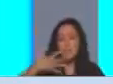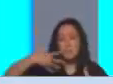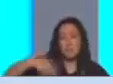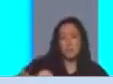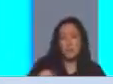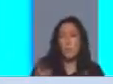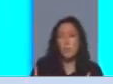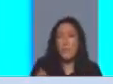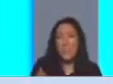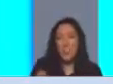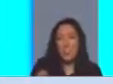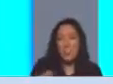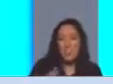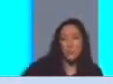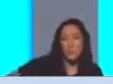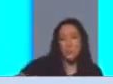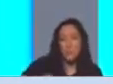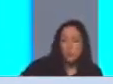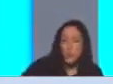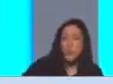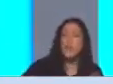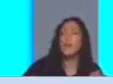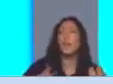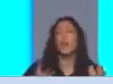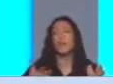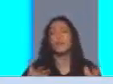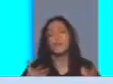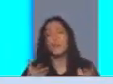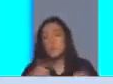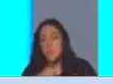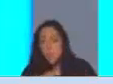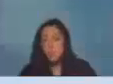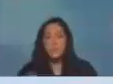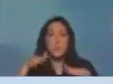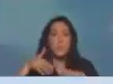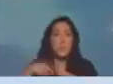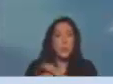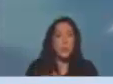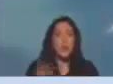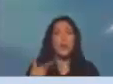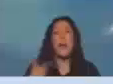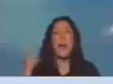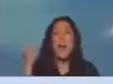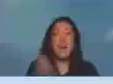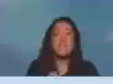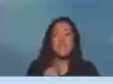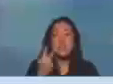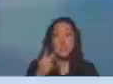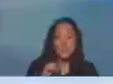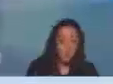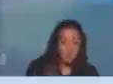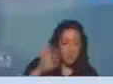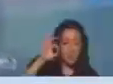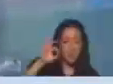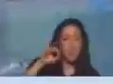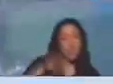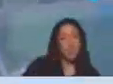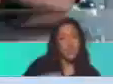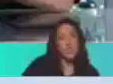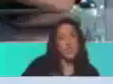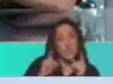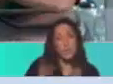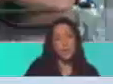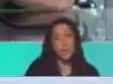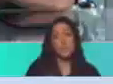humedad del suelo y no solo ven la superficie sino que pueden penetrar hasta 2 m en profundidad Y eso